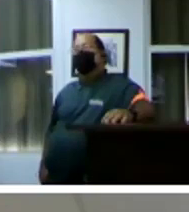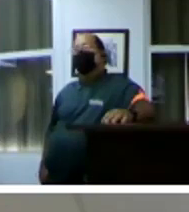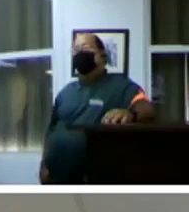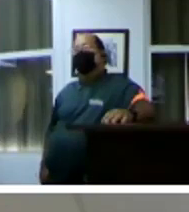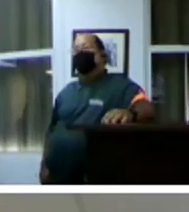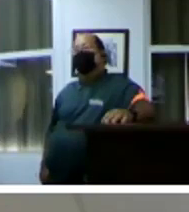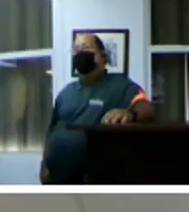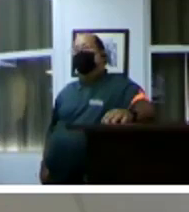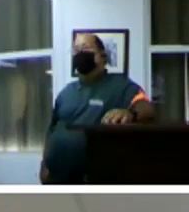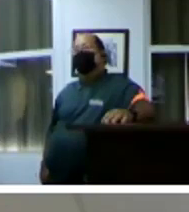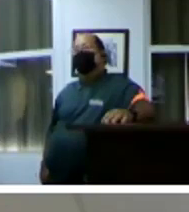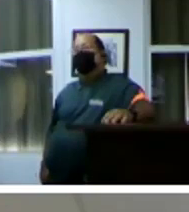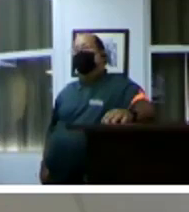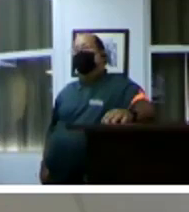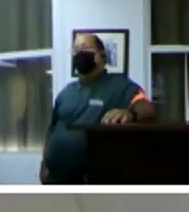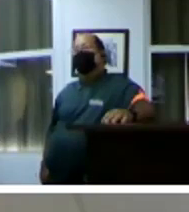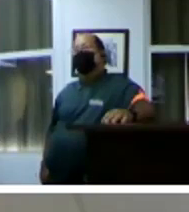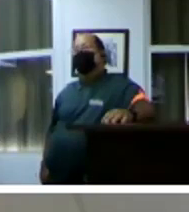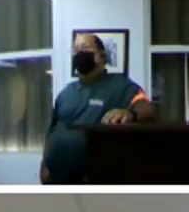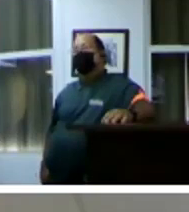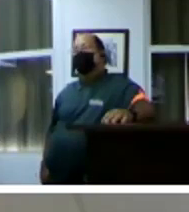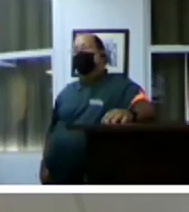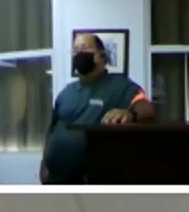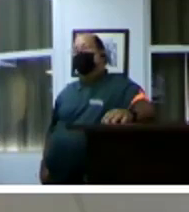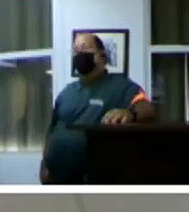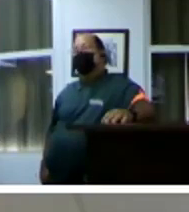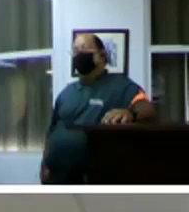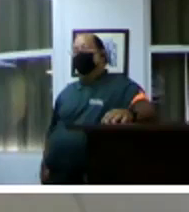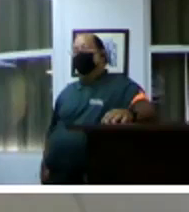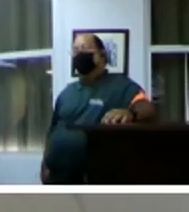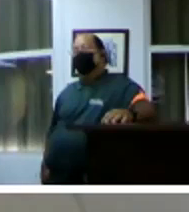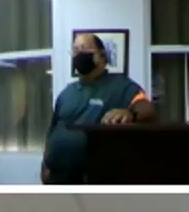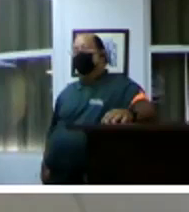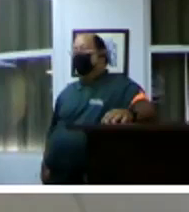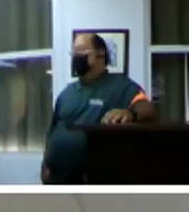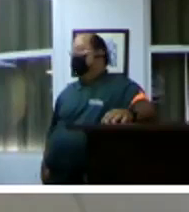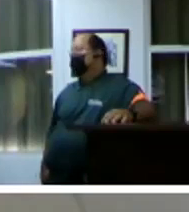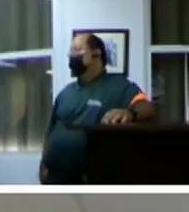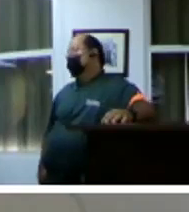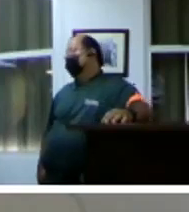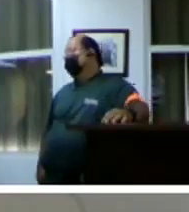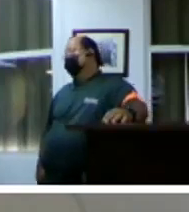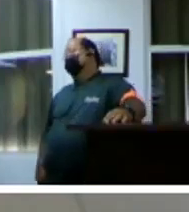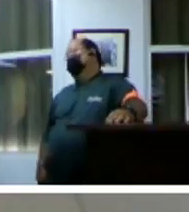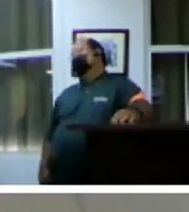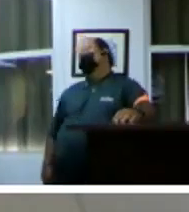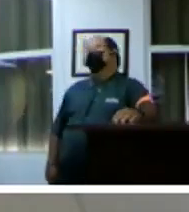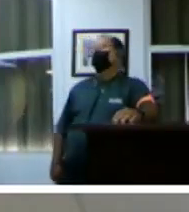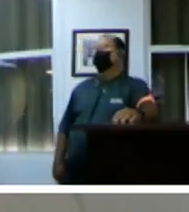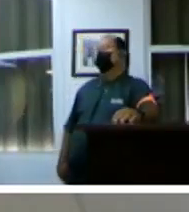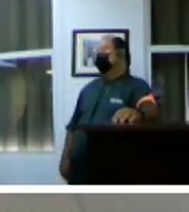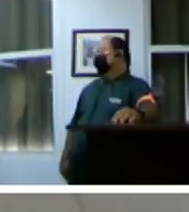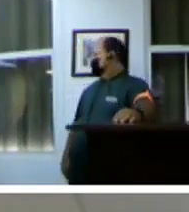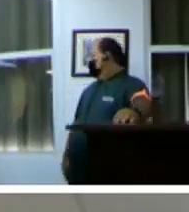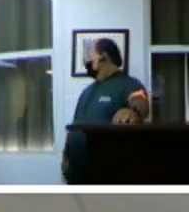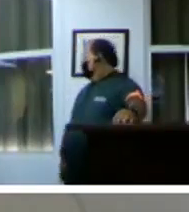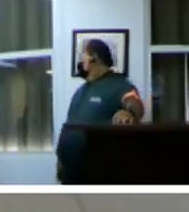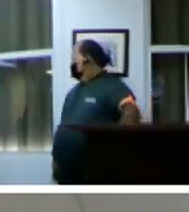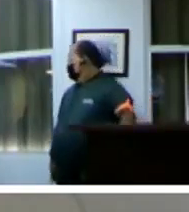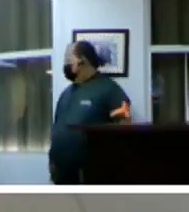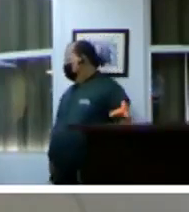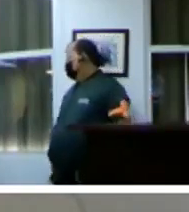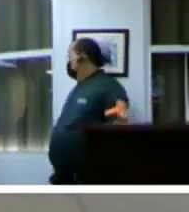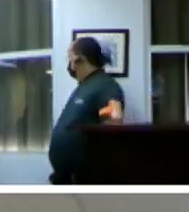2009, pero es porque estábamos construyendo San Juan Ripamar en 5 y 6 y las unidades de Mayagüez. O sea, por eso hay un chunk grande ahí. Pero cuando usted mira la